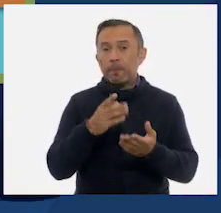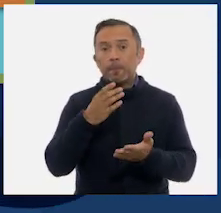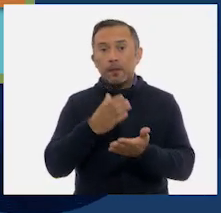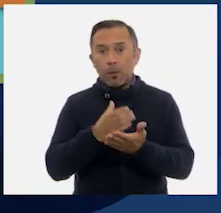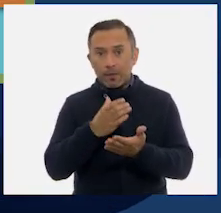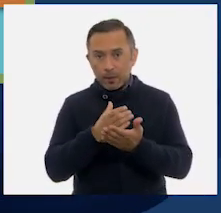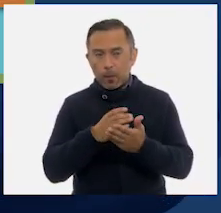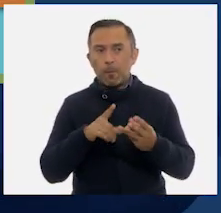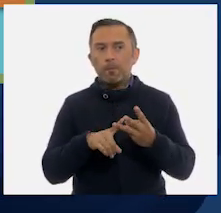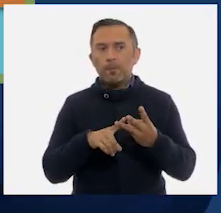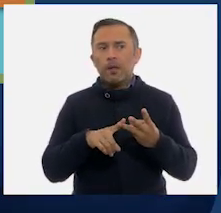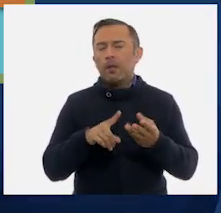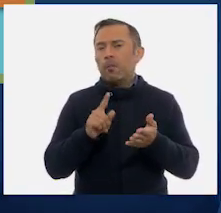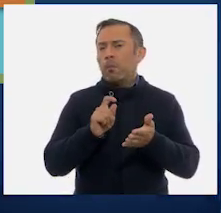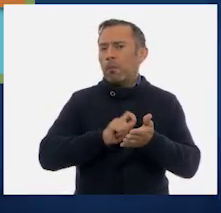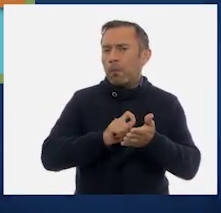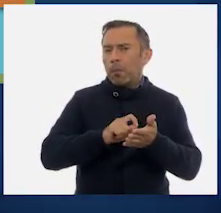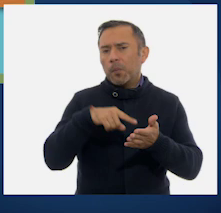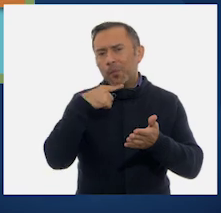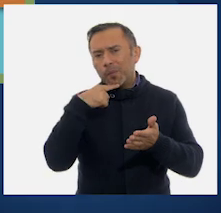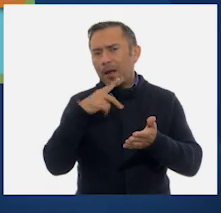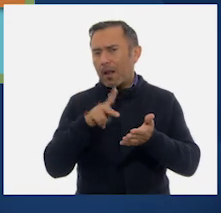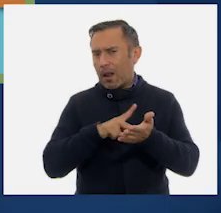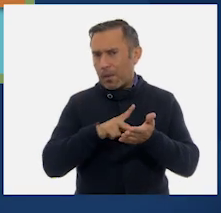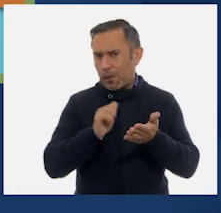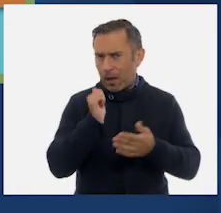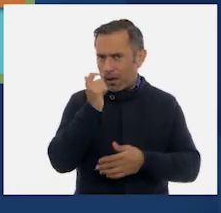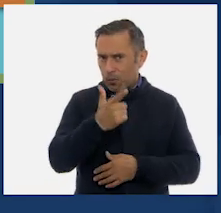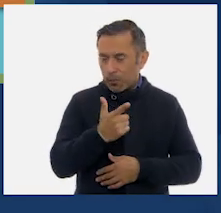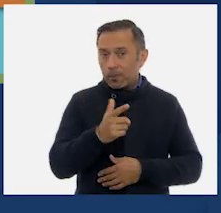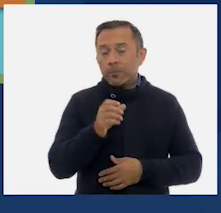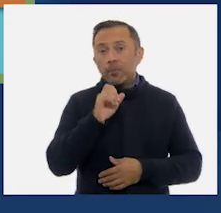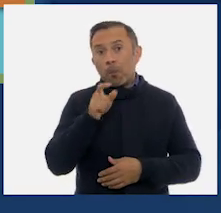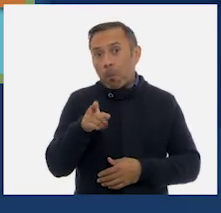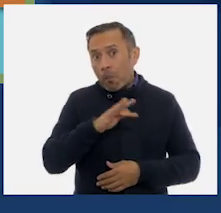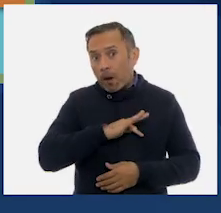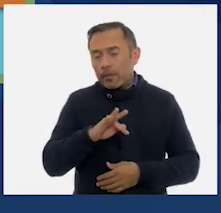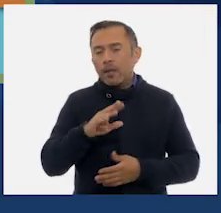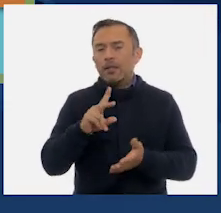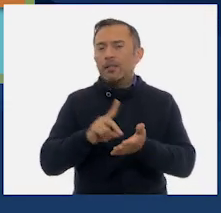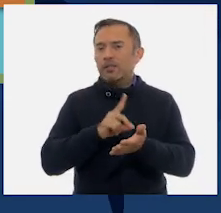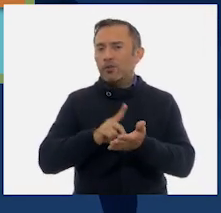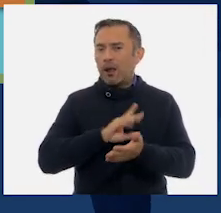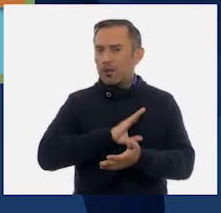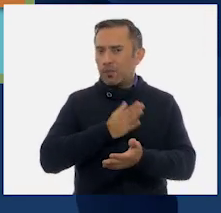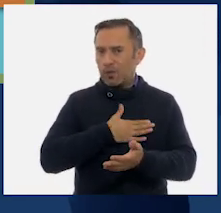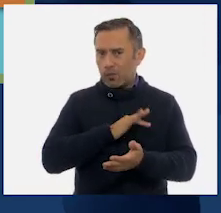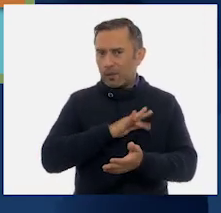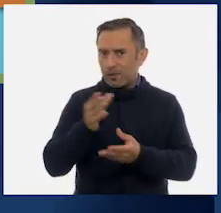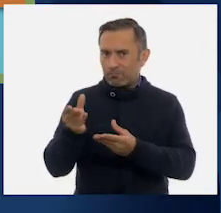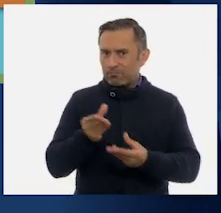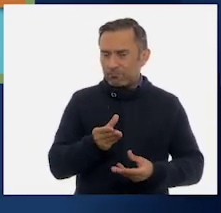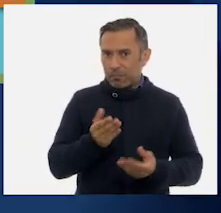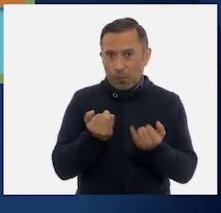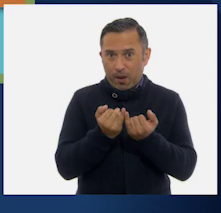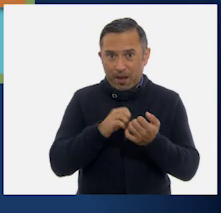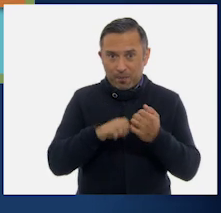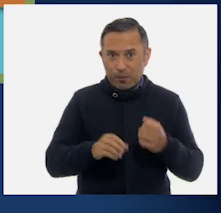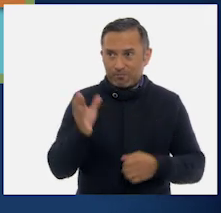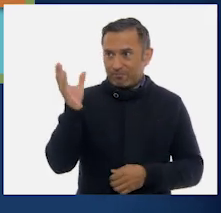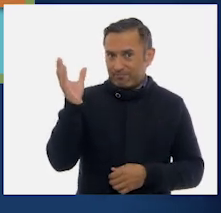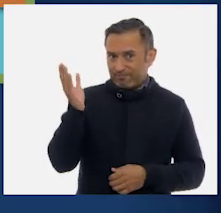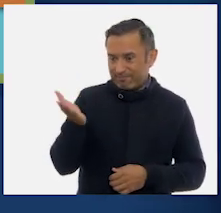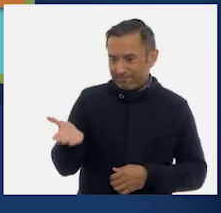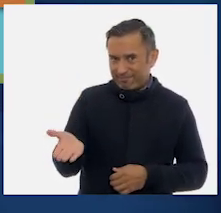que tomar nota y, de ser posible, un diccionario de la lengua española. Como este. Pues yo ya estoy lista y